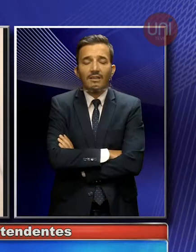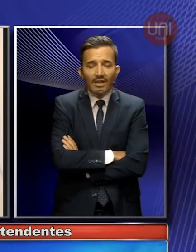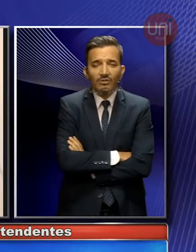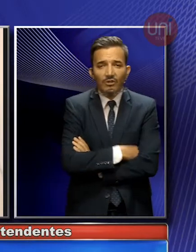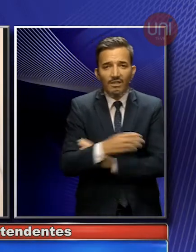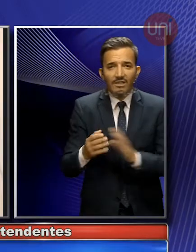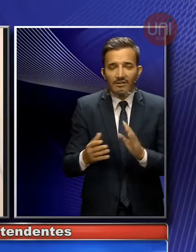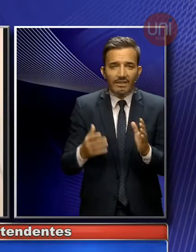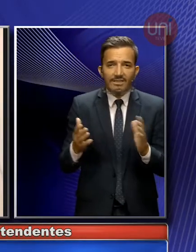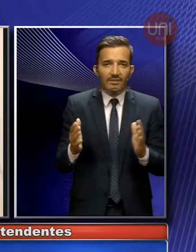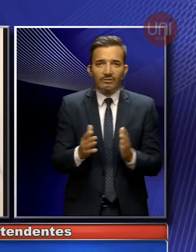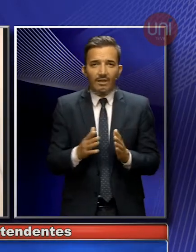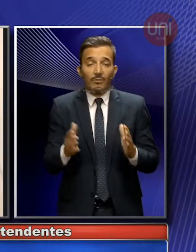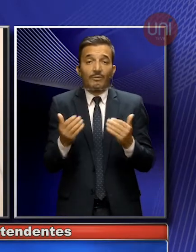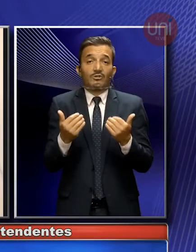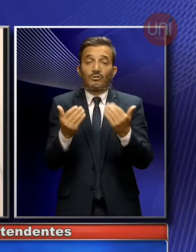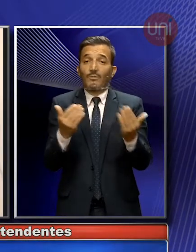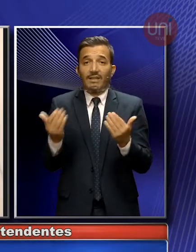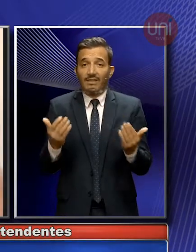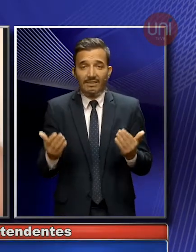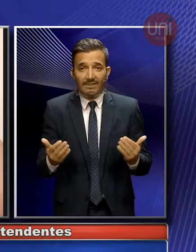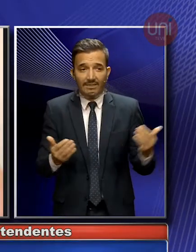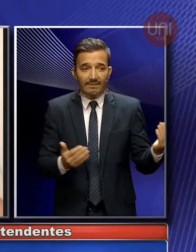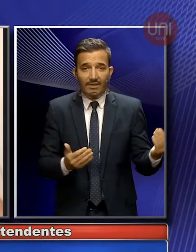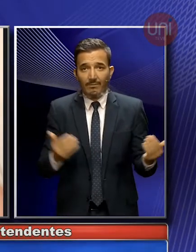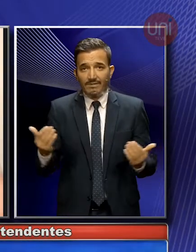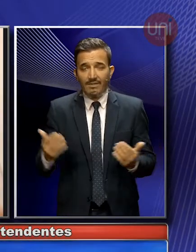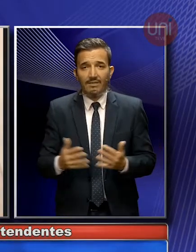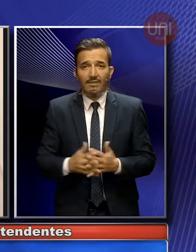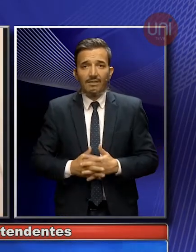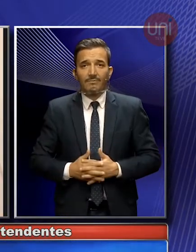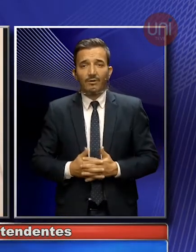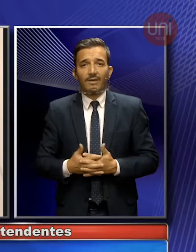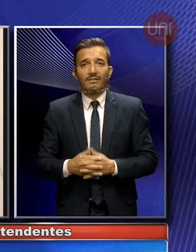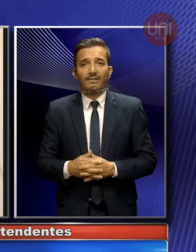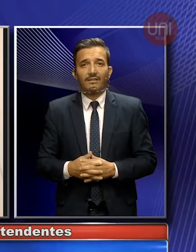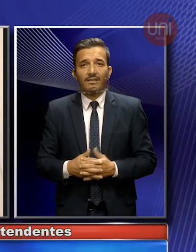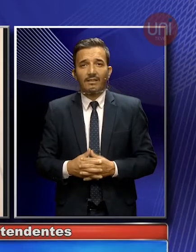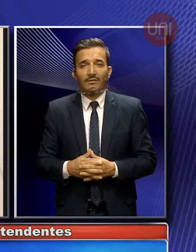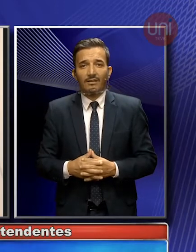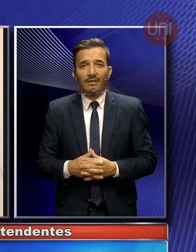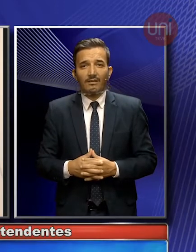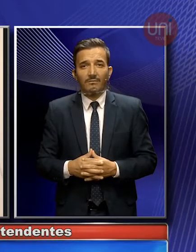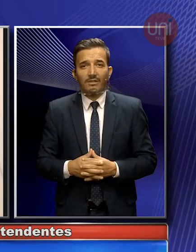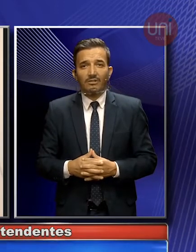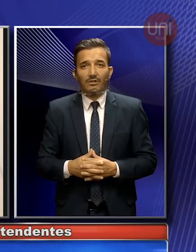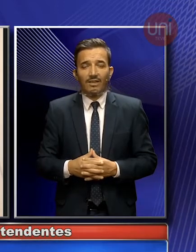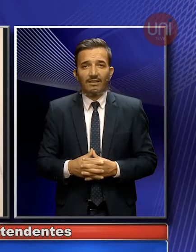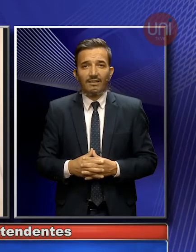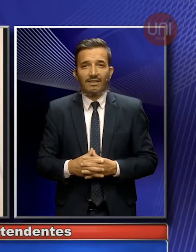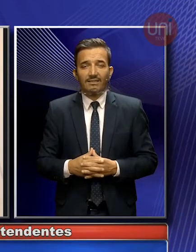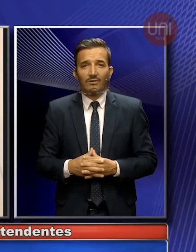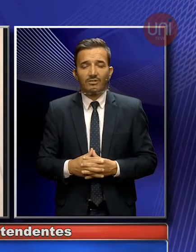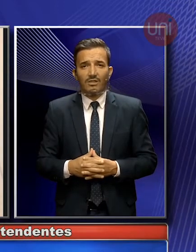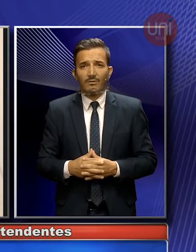dos realidades encontradas, o por lo menos dos miradas distintas entre la UPC y por parte del el ministro, la cartera de